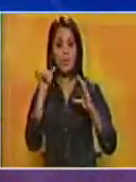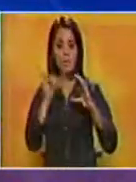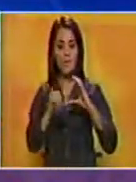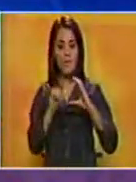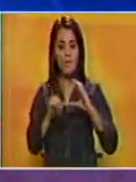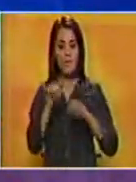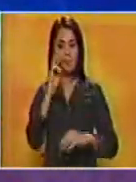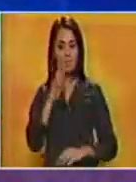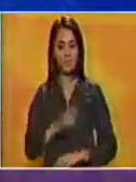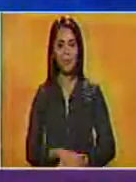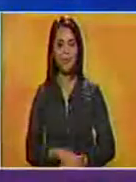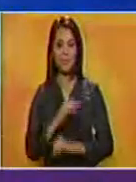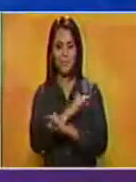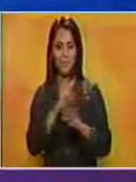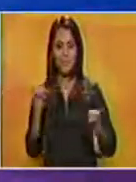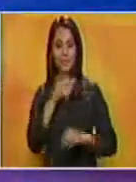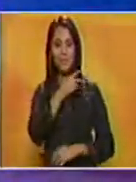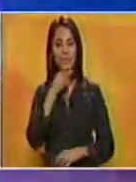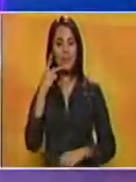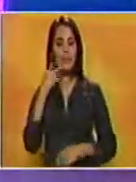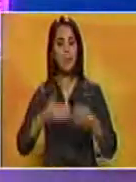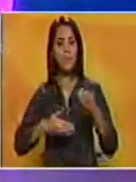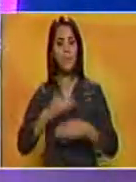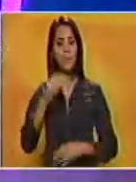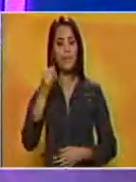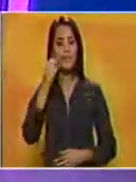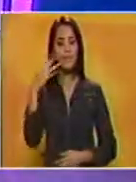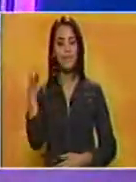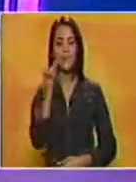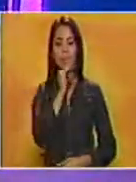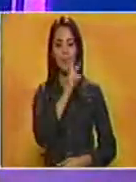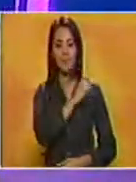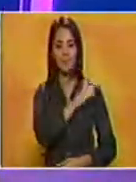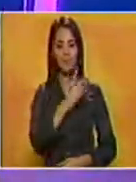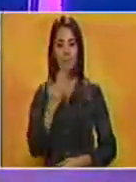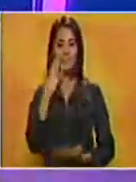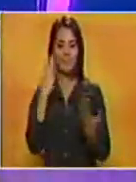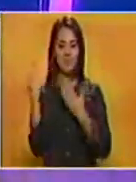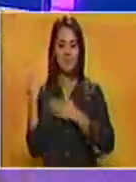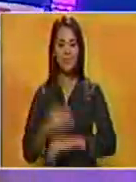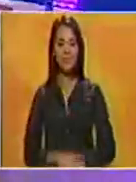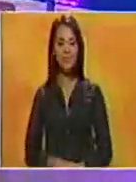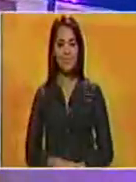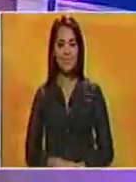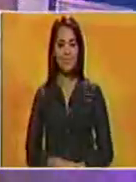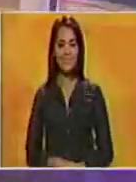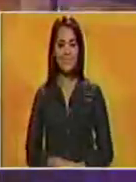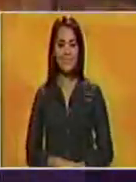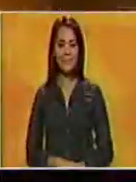reproducciones en YouTube. Así llegamos al final. Soy Karelis Cuadros y los espero en una próxima emisión de Estrenos y Estrellas por su noticiero